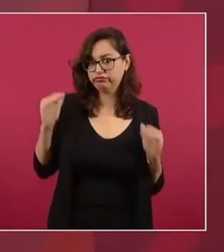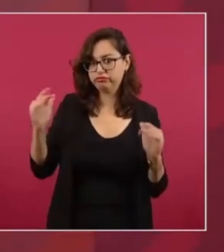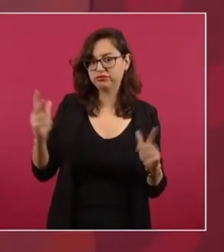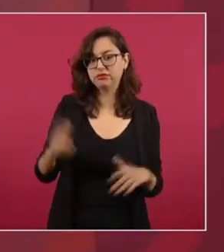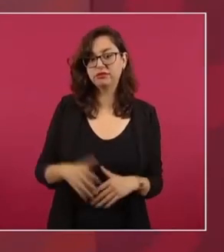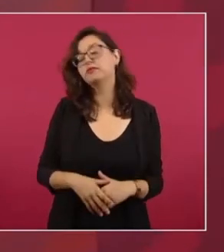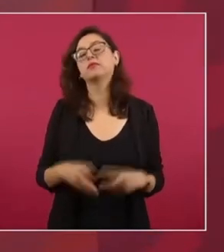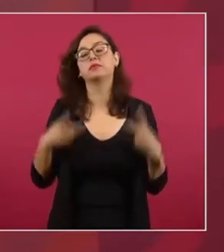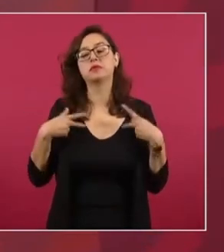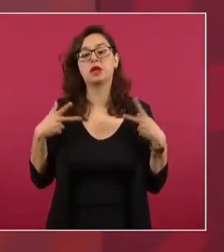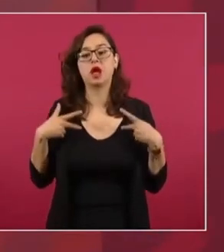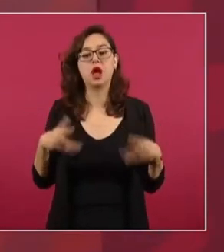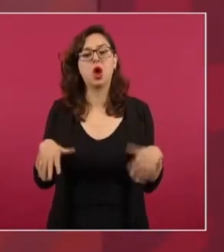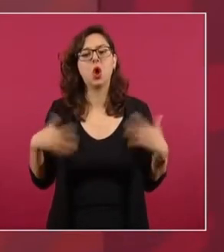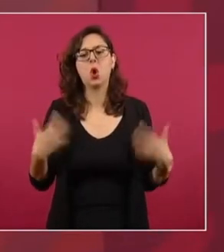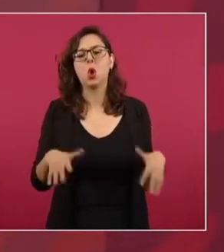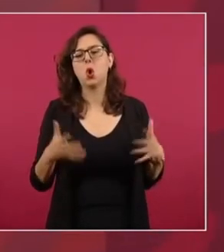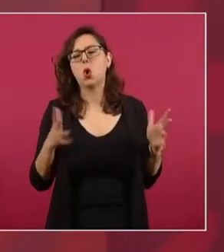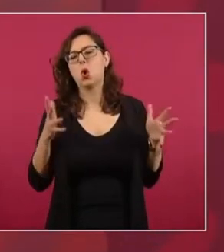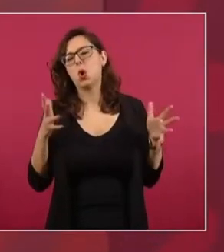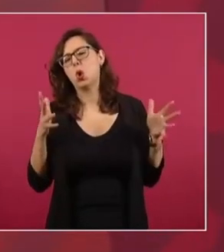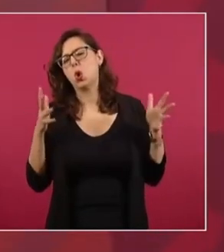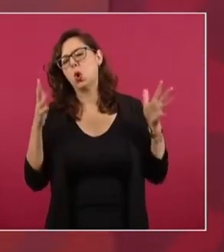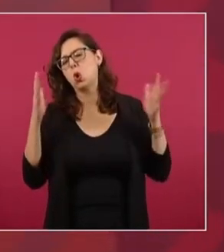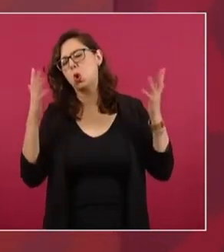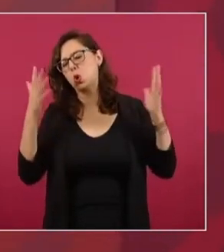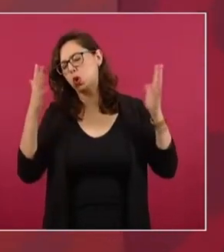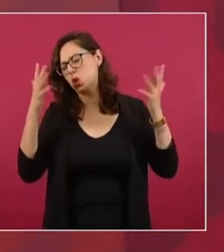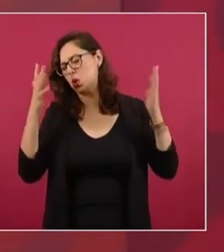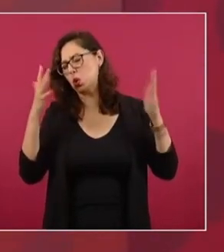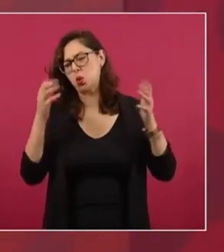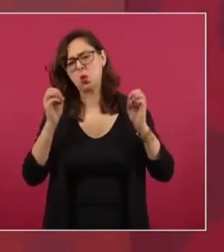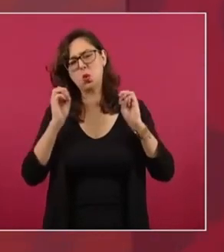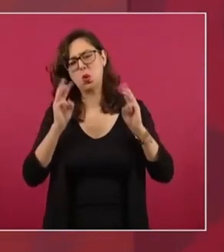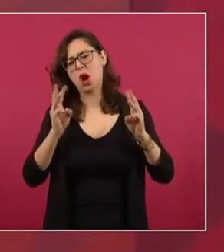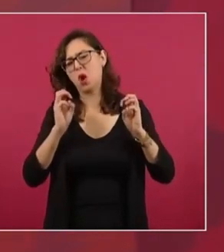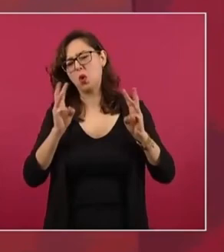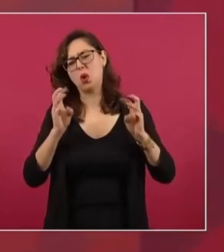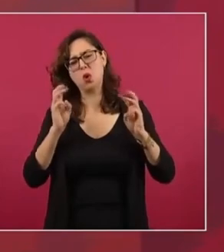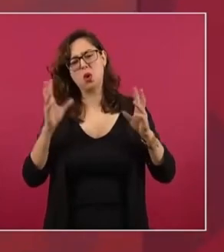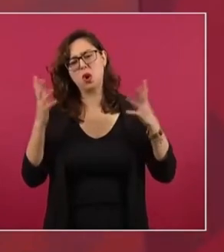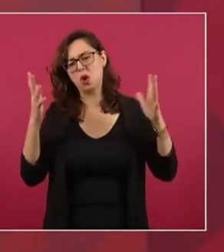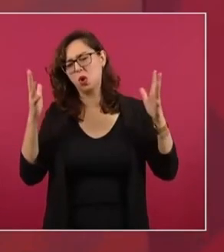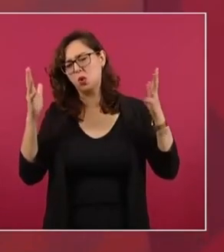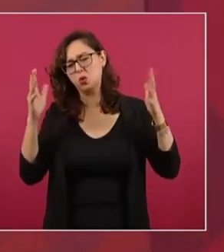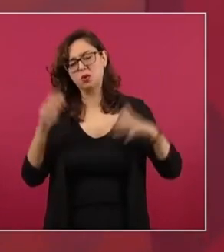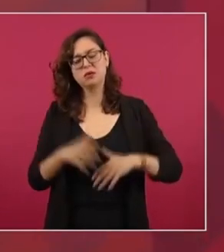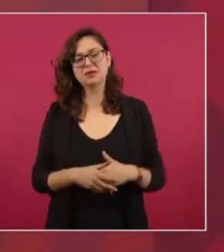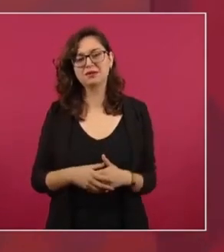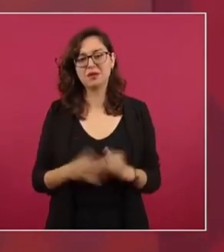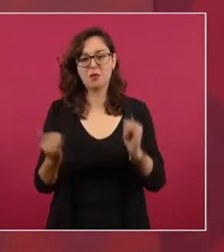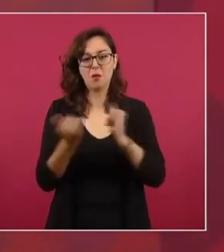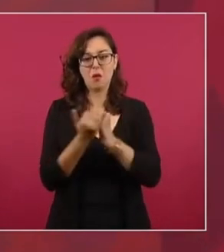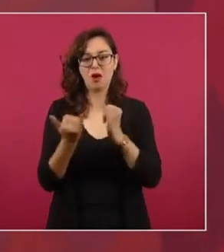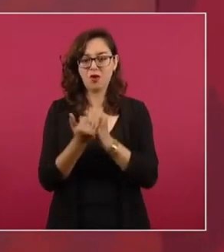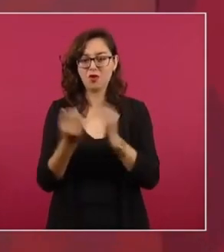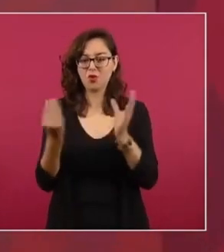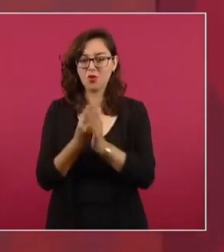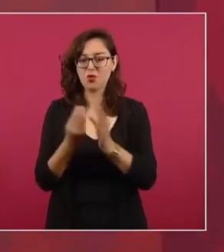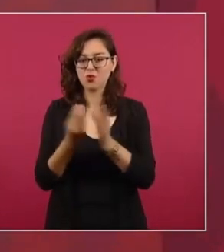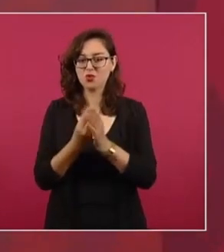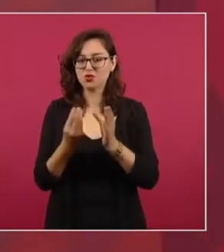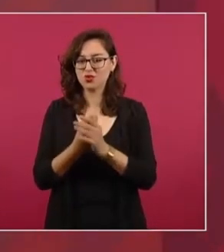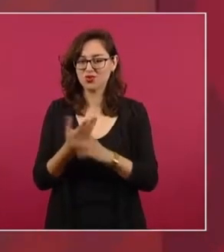ahí hasta, así como habían los cursos antes de superación personal, así hay ahora ya